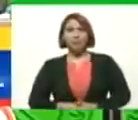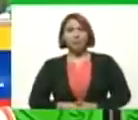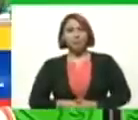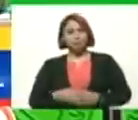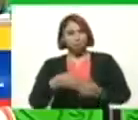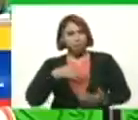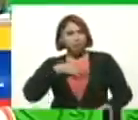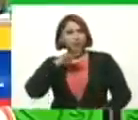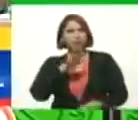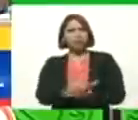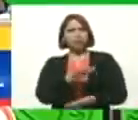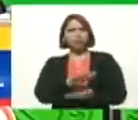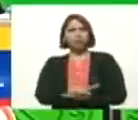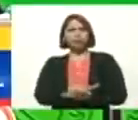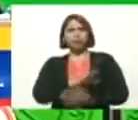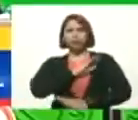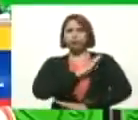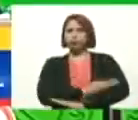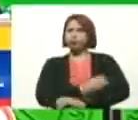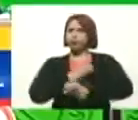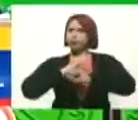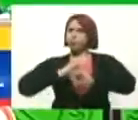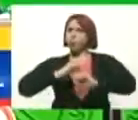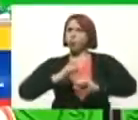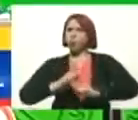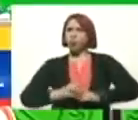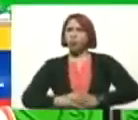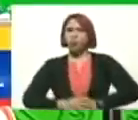modestamente poderosa, diría yo.